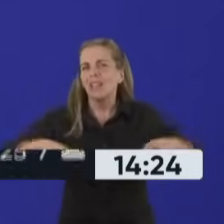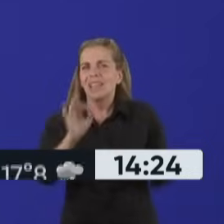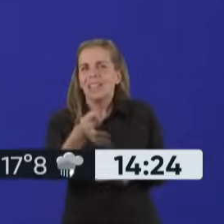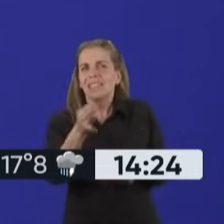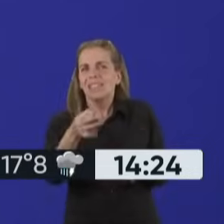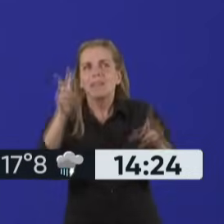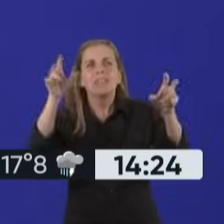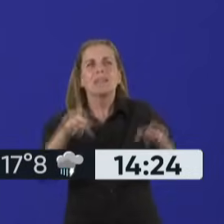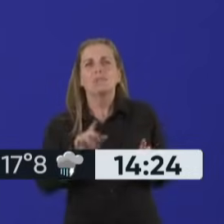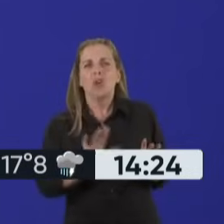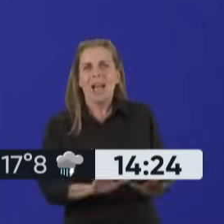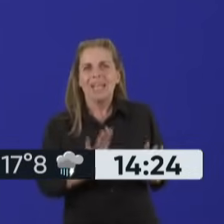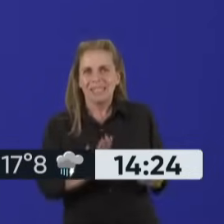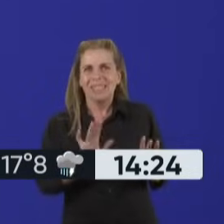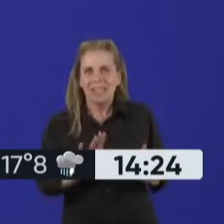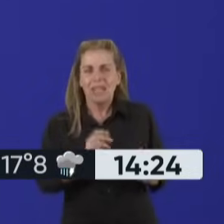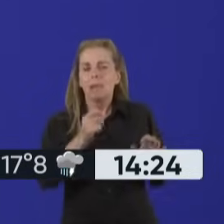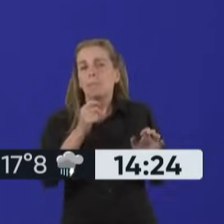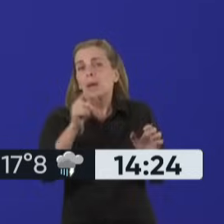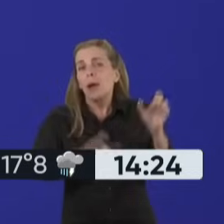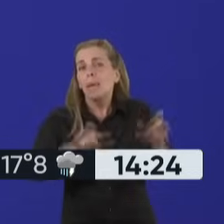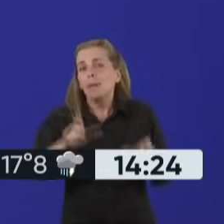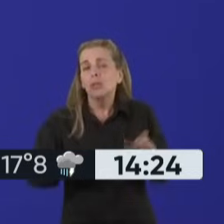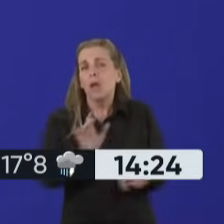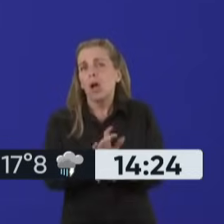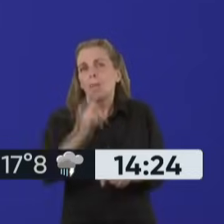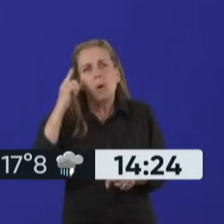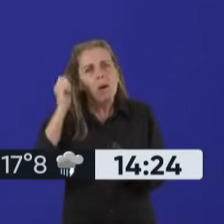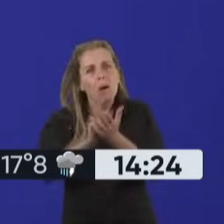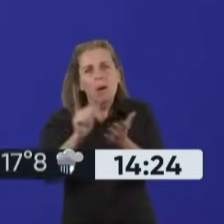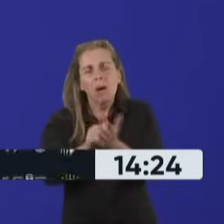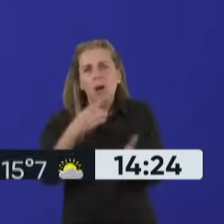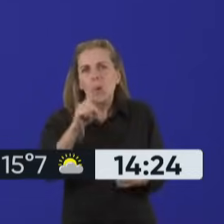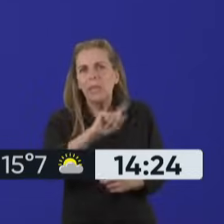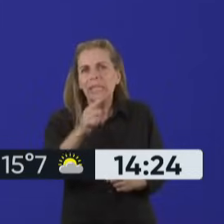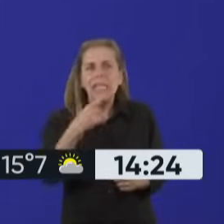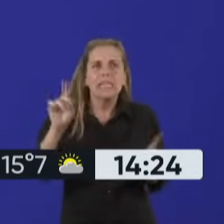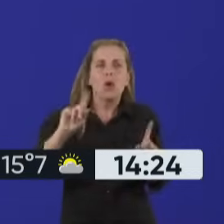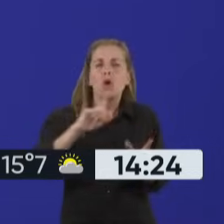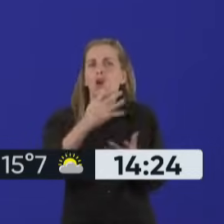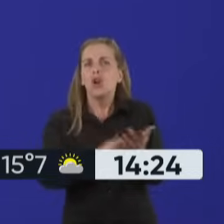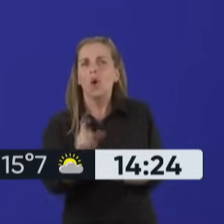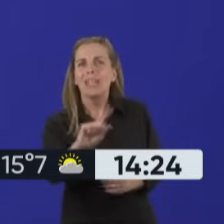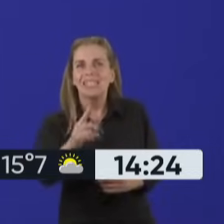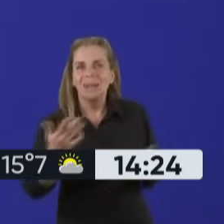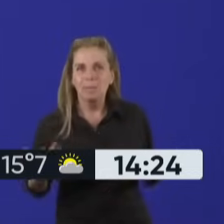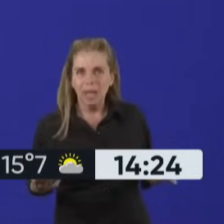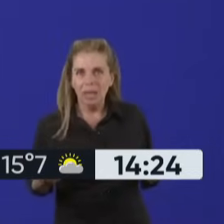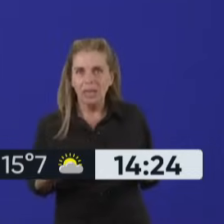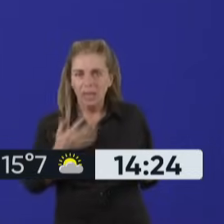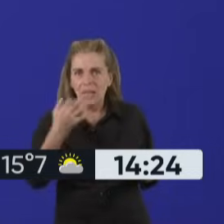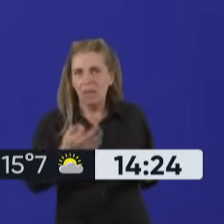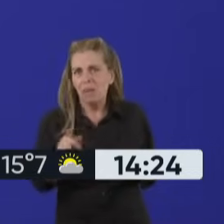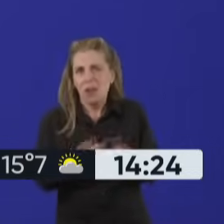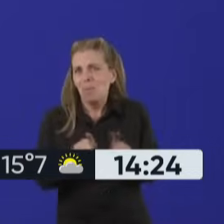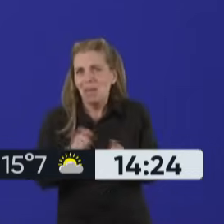se tiran de un piso 50 se van a estrellar. Digo, y a nadie se le ocurre andar diciendo que la ley de la gravedad es cruel. Bueno, la restricción